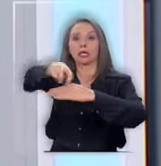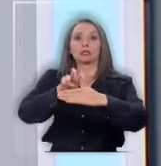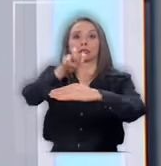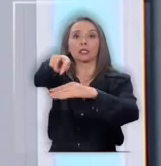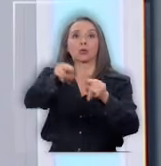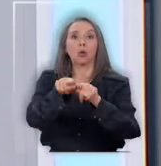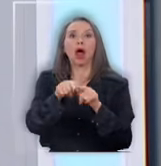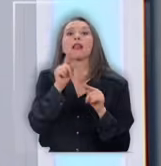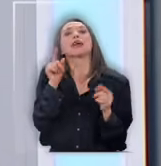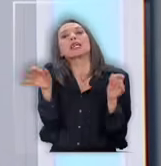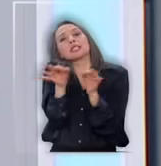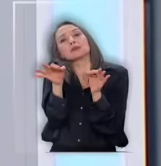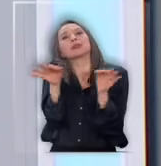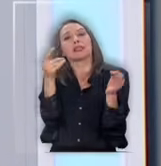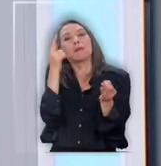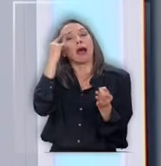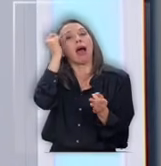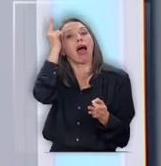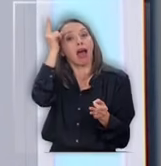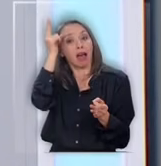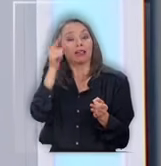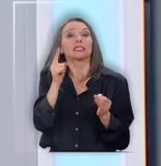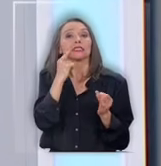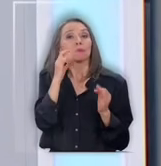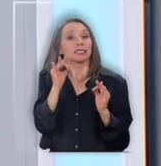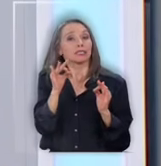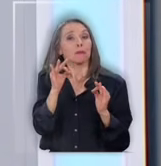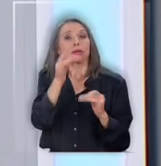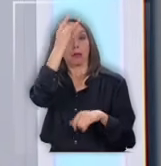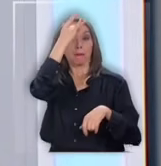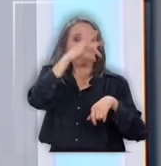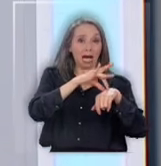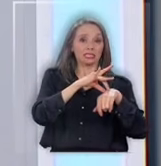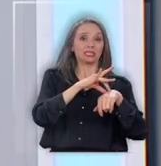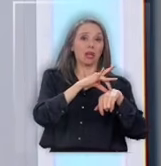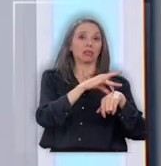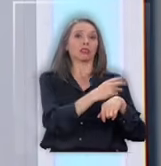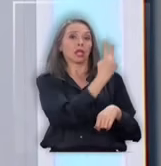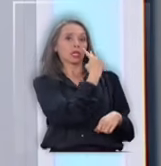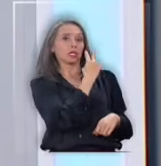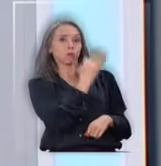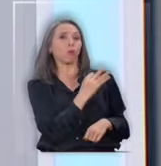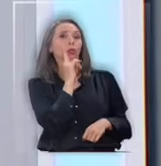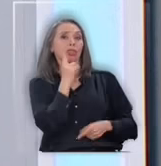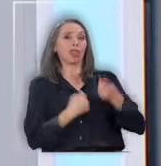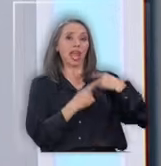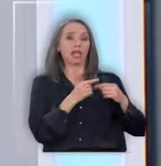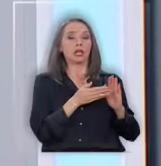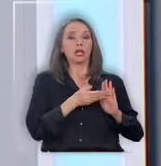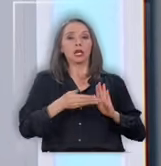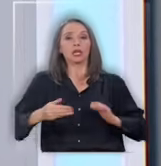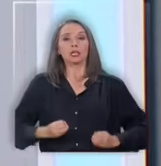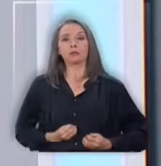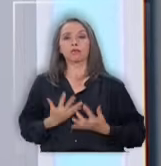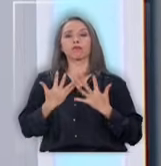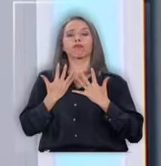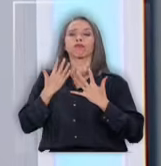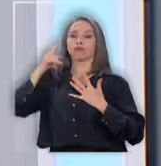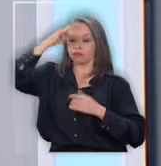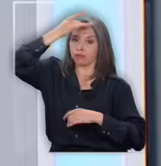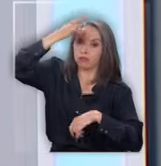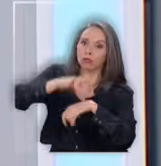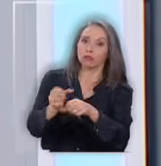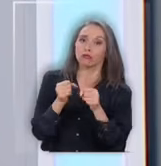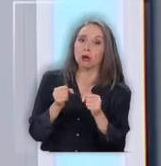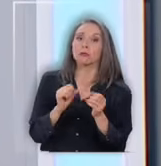es importante además que siempre interfase entre que un paciente se le diagnostica y se complica en general la complicación ocurre 7 a 10 días